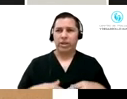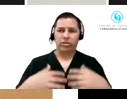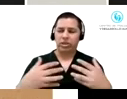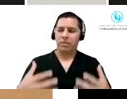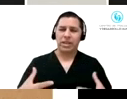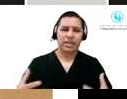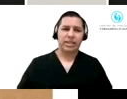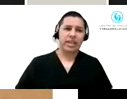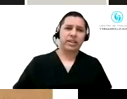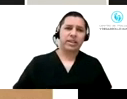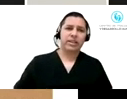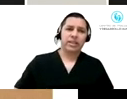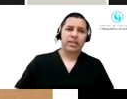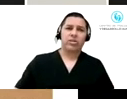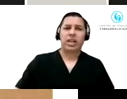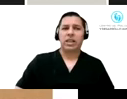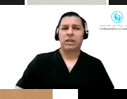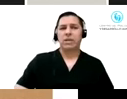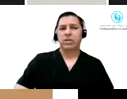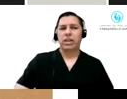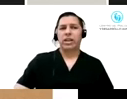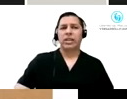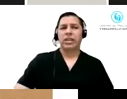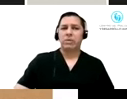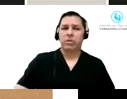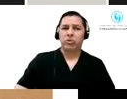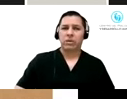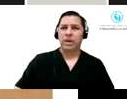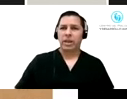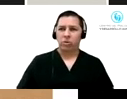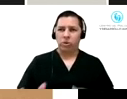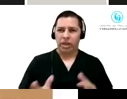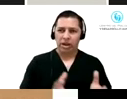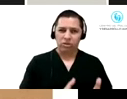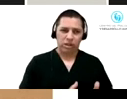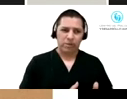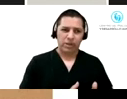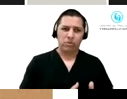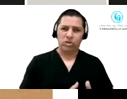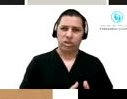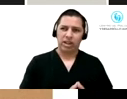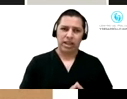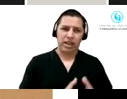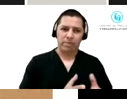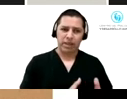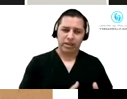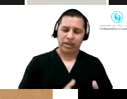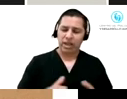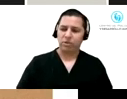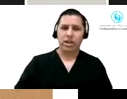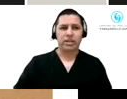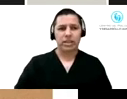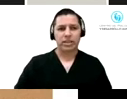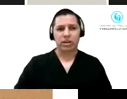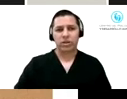constructora, ¿verdad? Entonces hay más accidentes. Entonces el tema de la masculinidad también va por un tema de cuidar los temas de mortalidad,